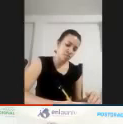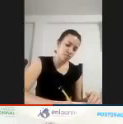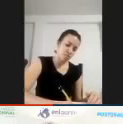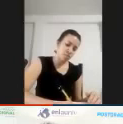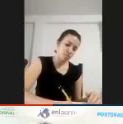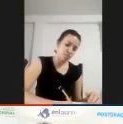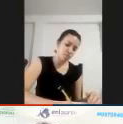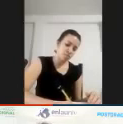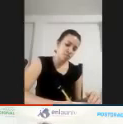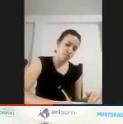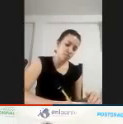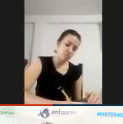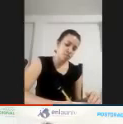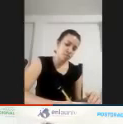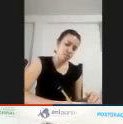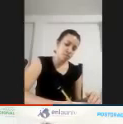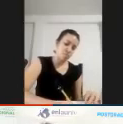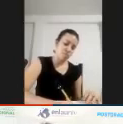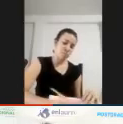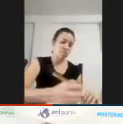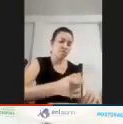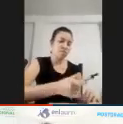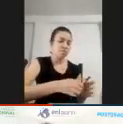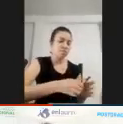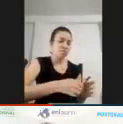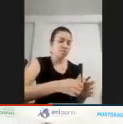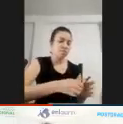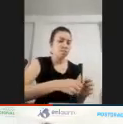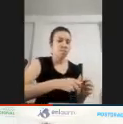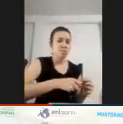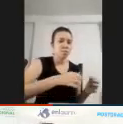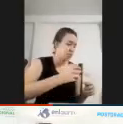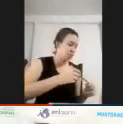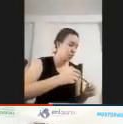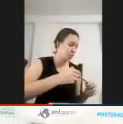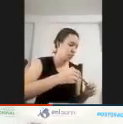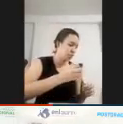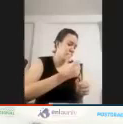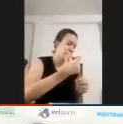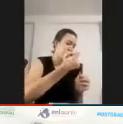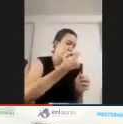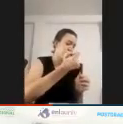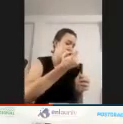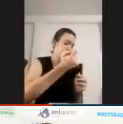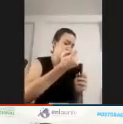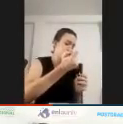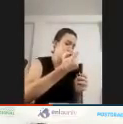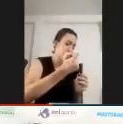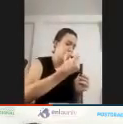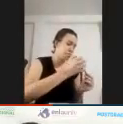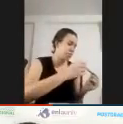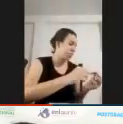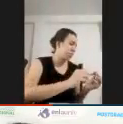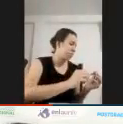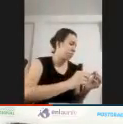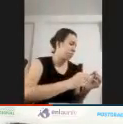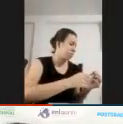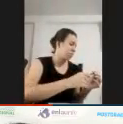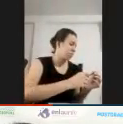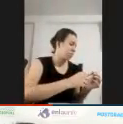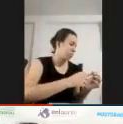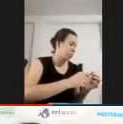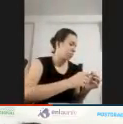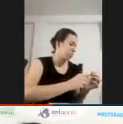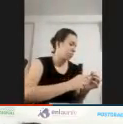les mencionaba hace un momento, previsto en el artículo 202 y siguiente de la Constitución Nacional o a través de una ley habilitante y la jurisprudencia y la